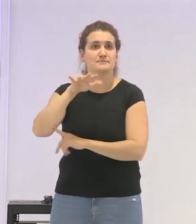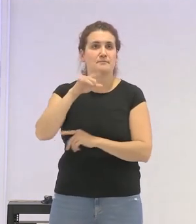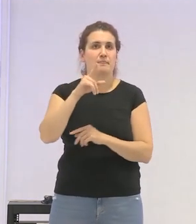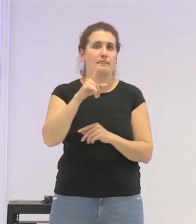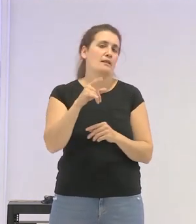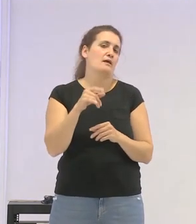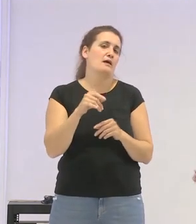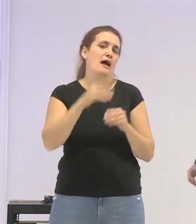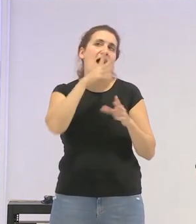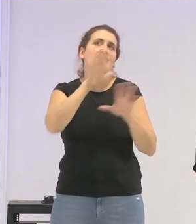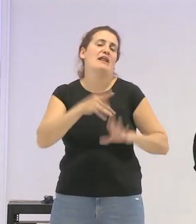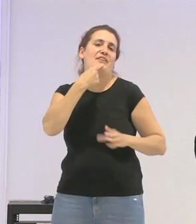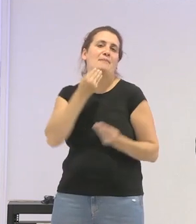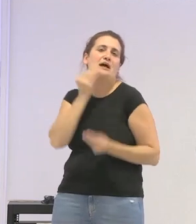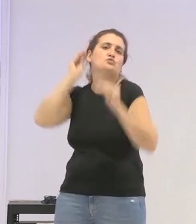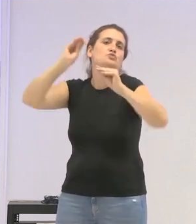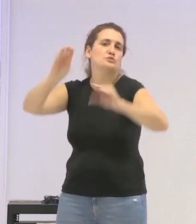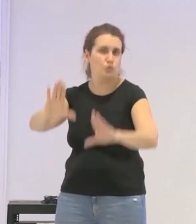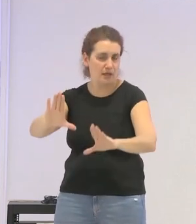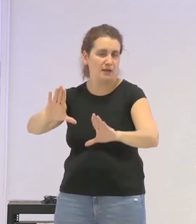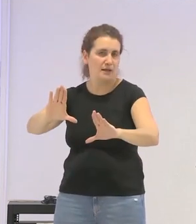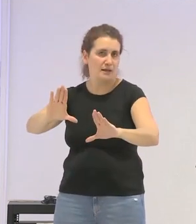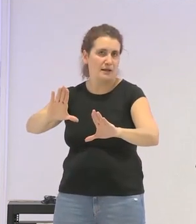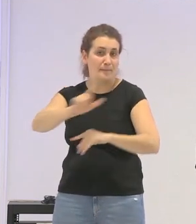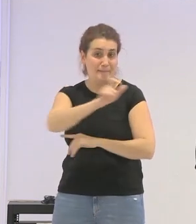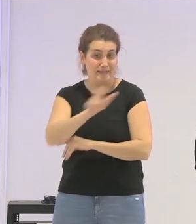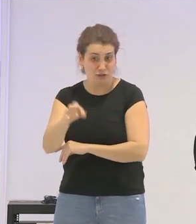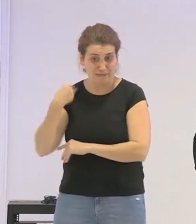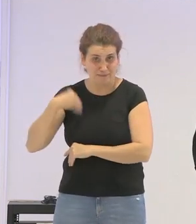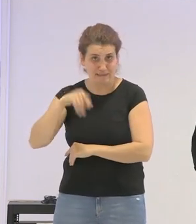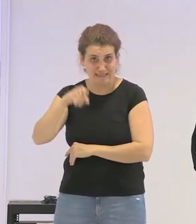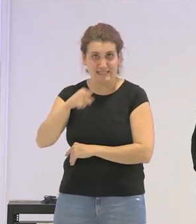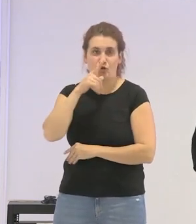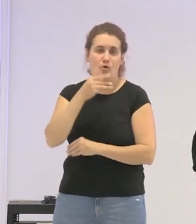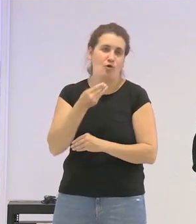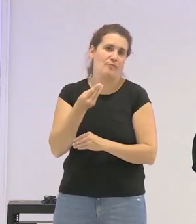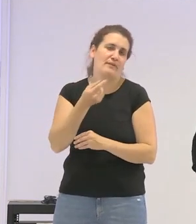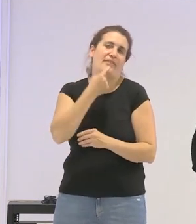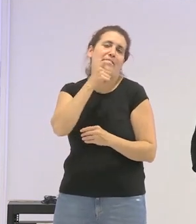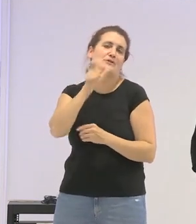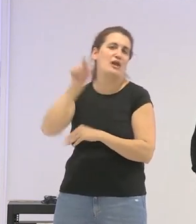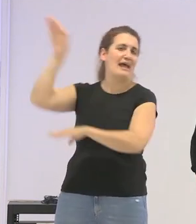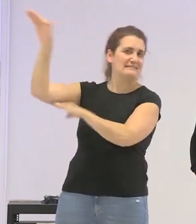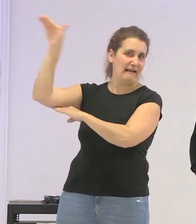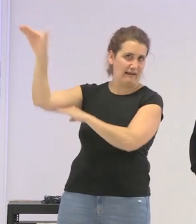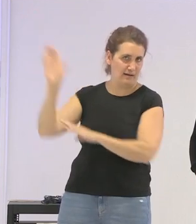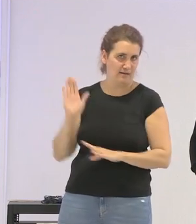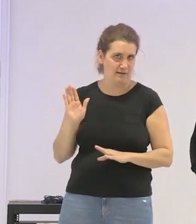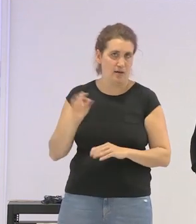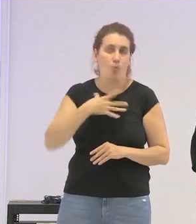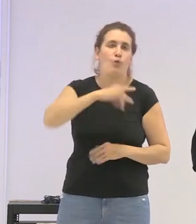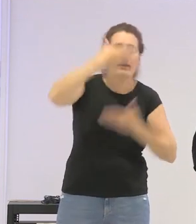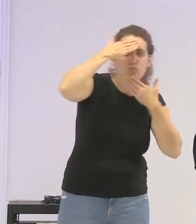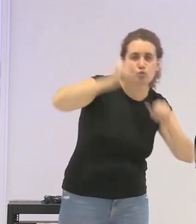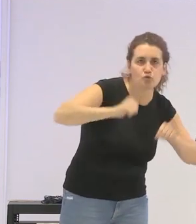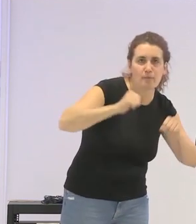nacionales van a ser sustituidas por esta gente que conciben siempre como extranjeros, ¿no? Porque, bueno, a ver, musulmanes pueden ser musulmanes